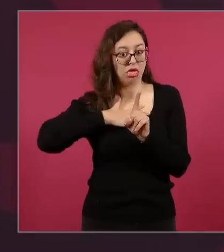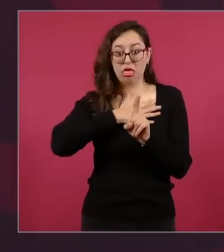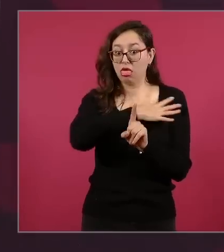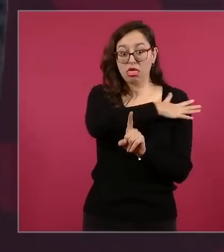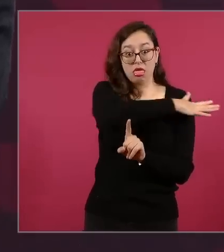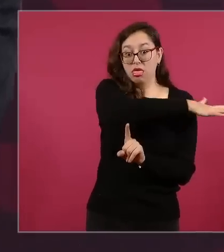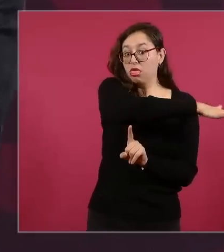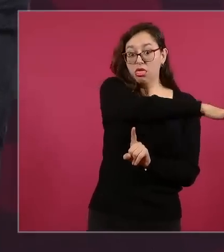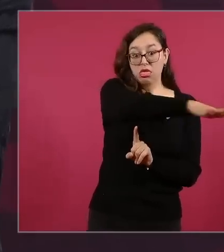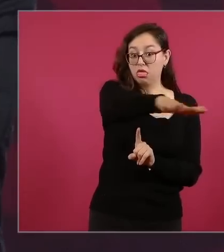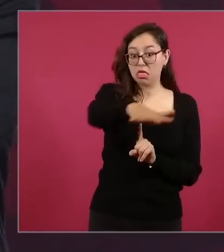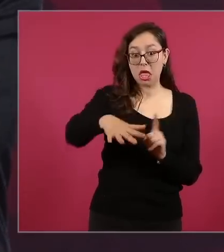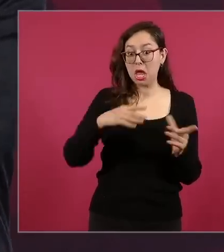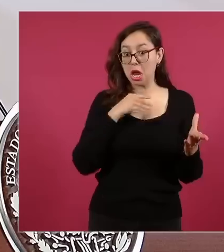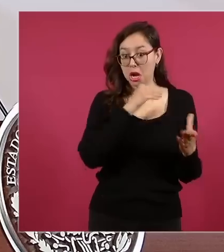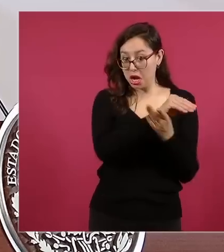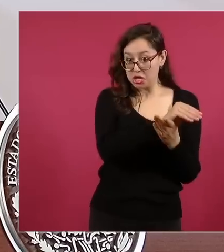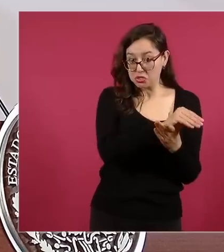pues el árbol